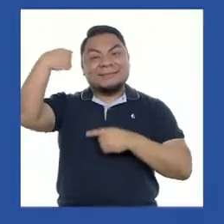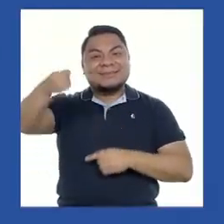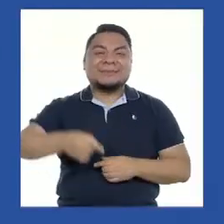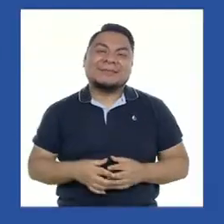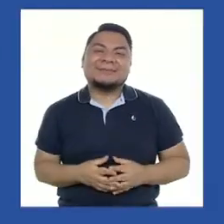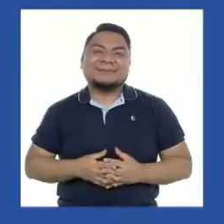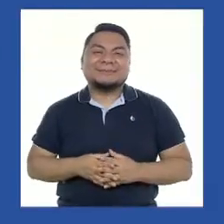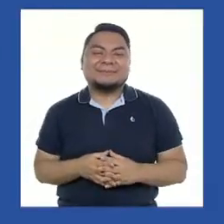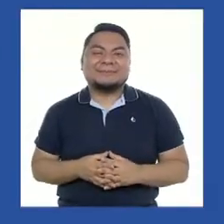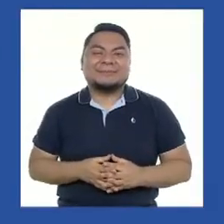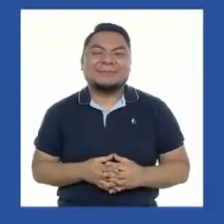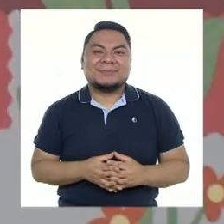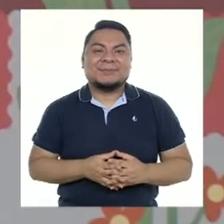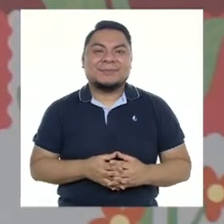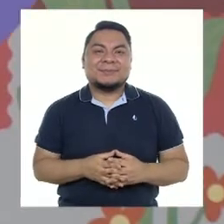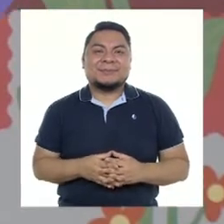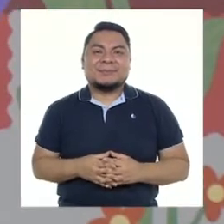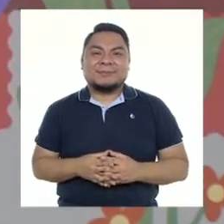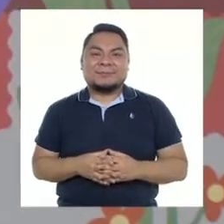próxima!